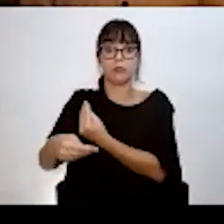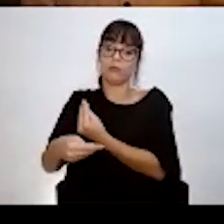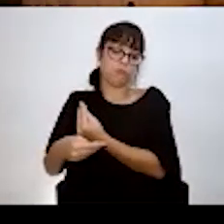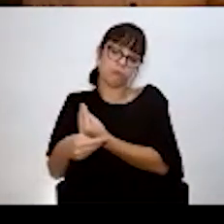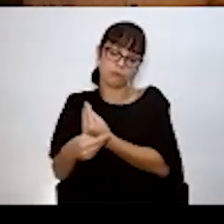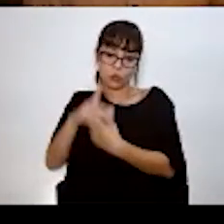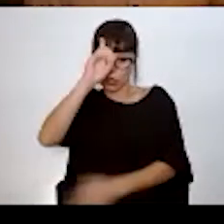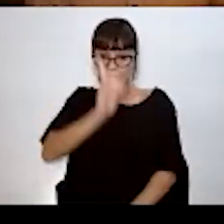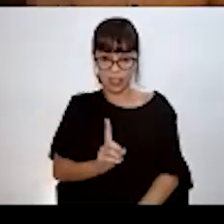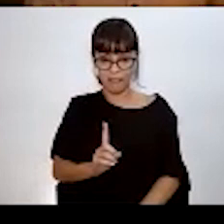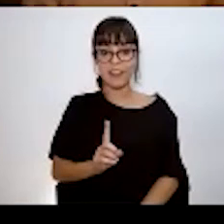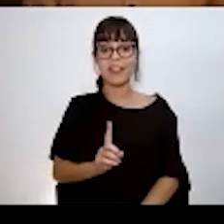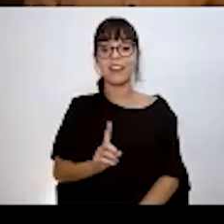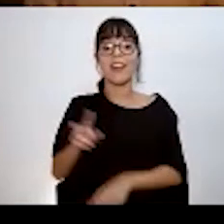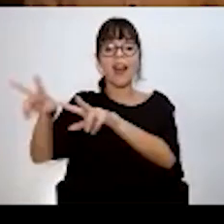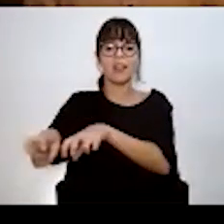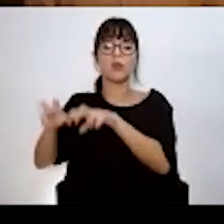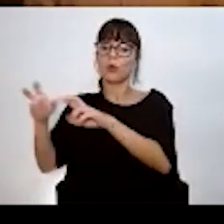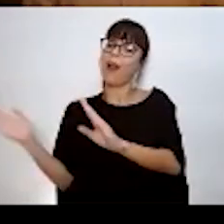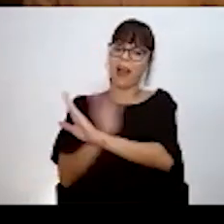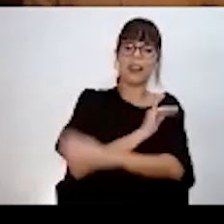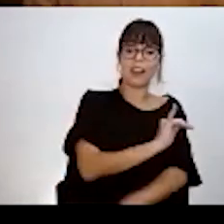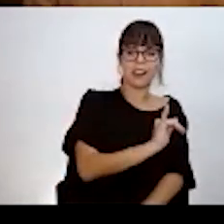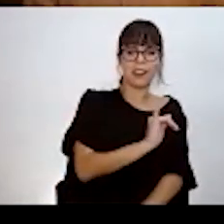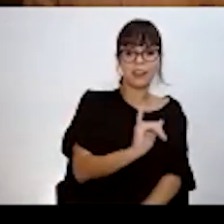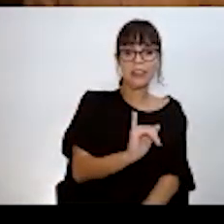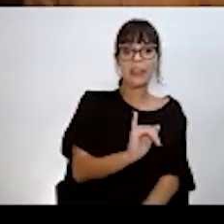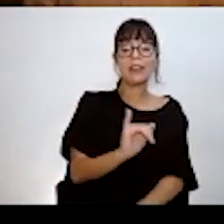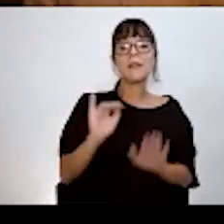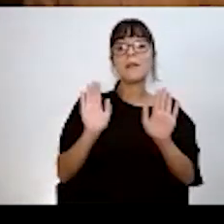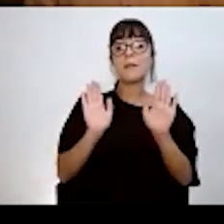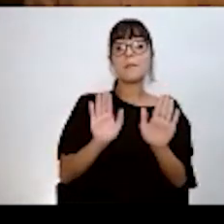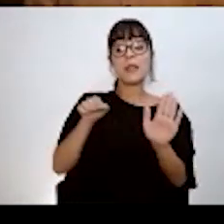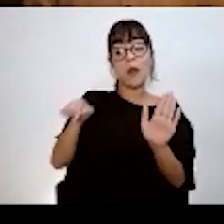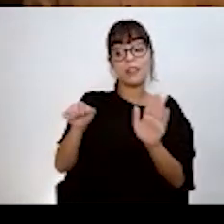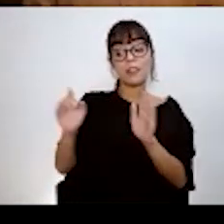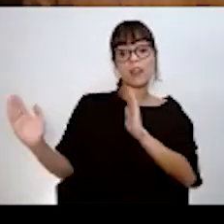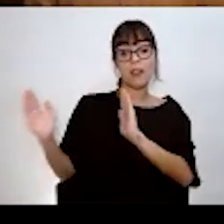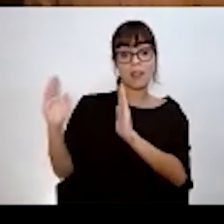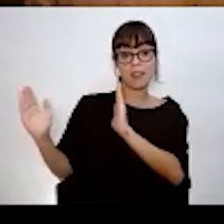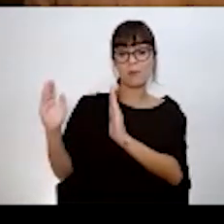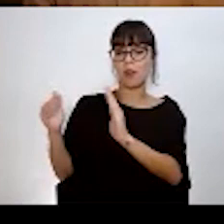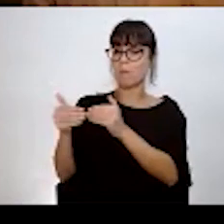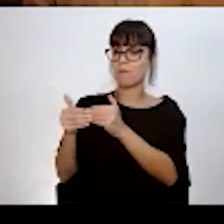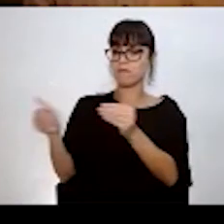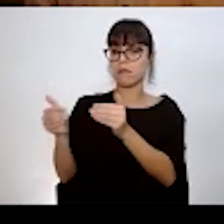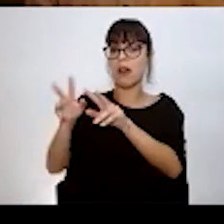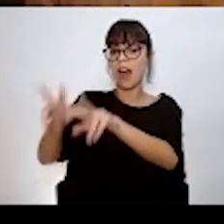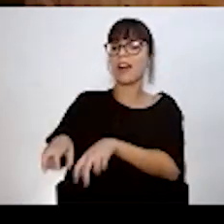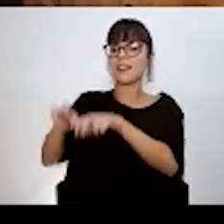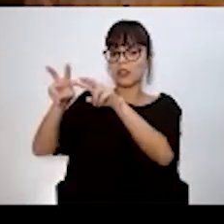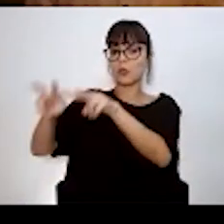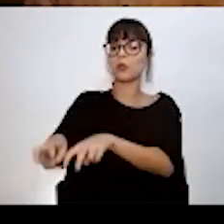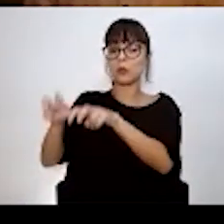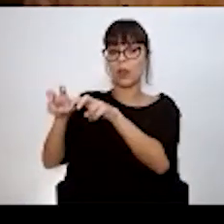La agricultura funciona desde momentos previos, pero a partir de este momento la agricultura alcanza un grado de significación en las dinámicas sociales